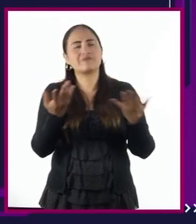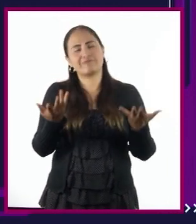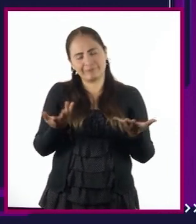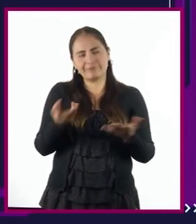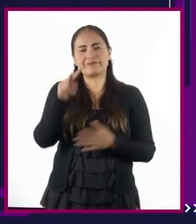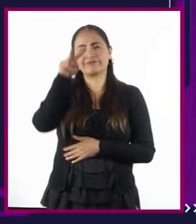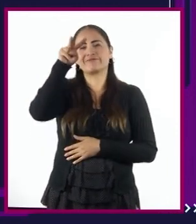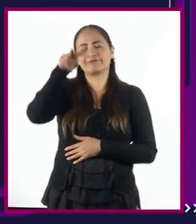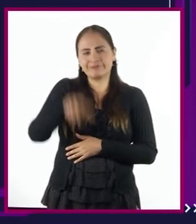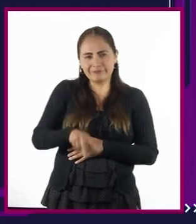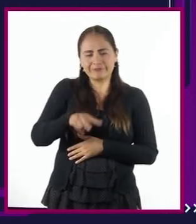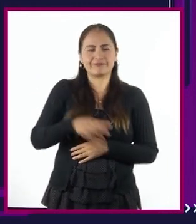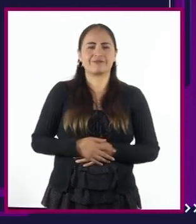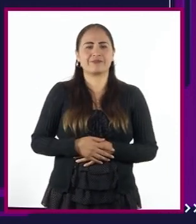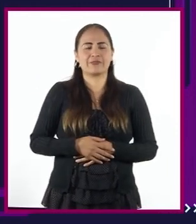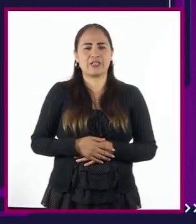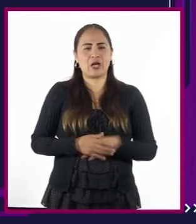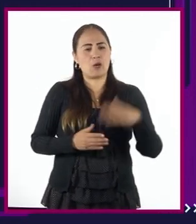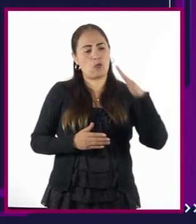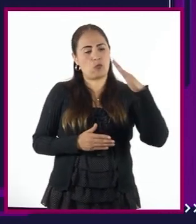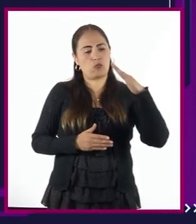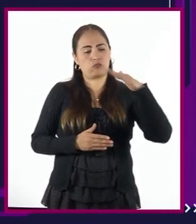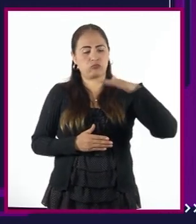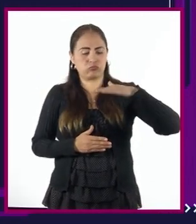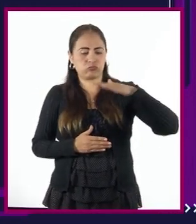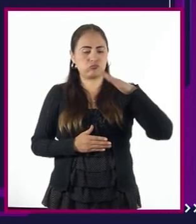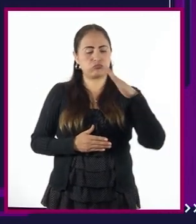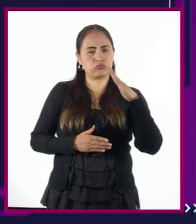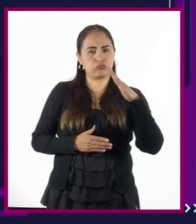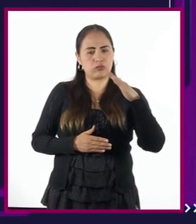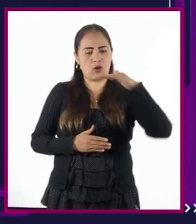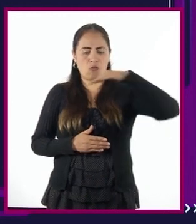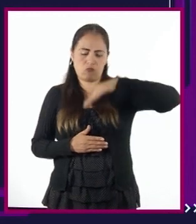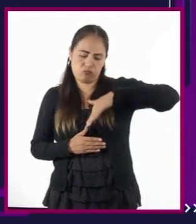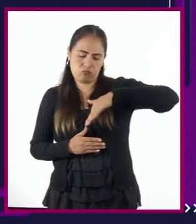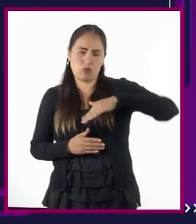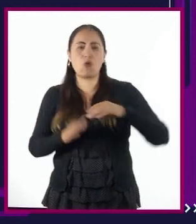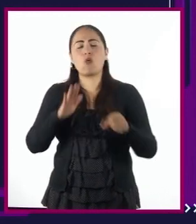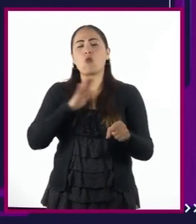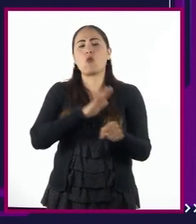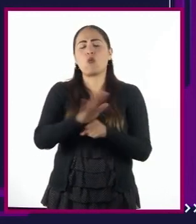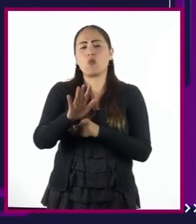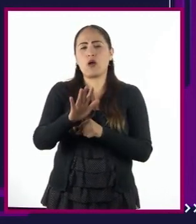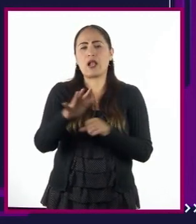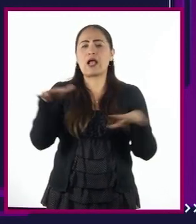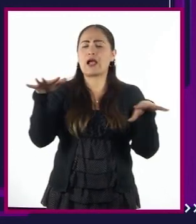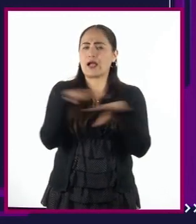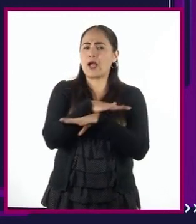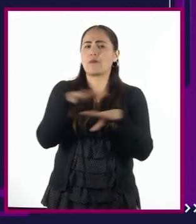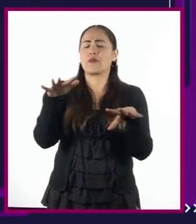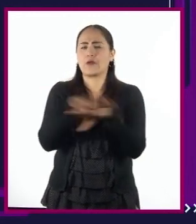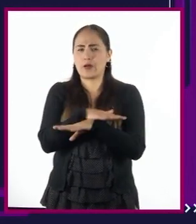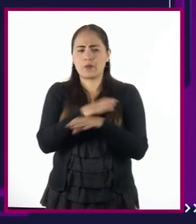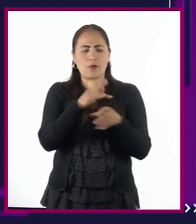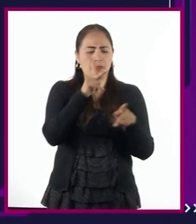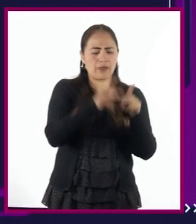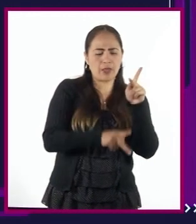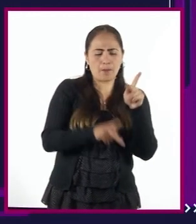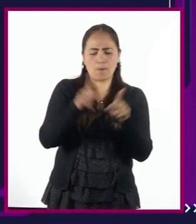La pendiente de los segmentos nos da una idea de cuál es la tendencia a cambiar en esos